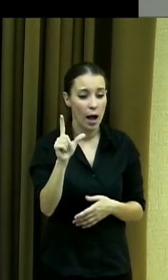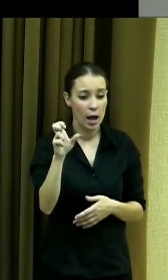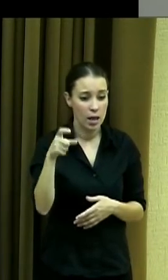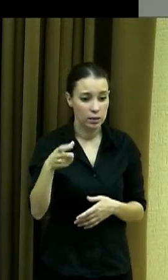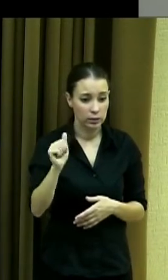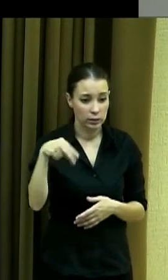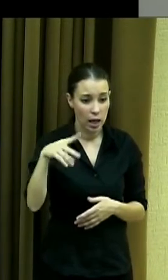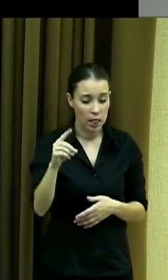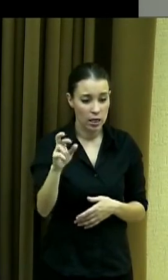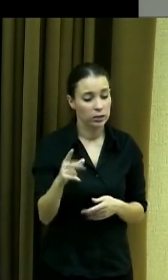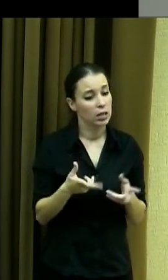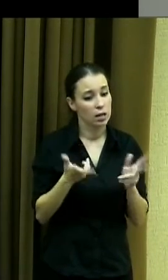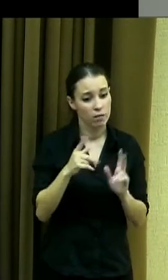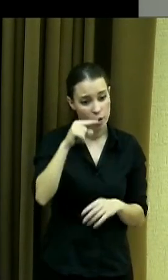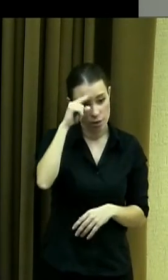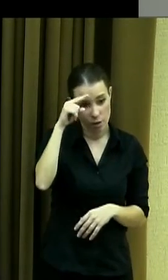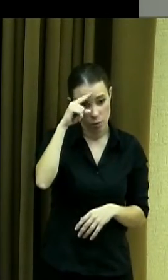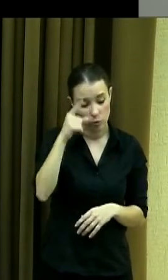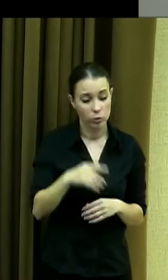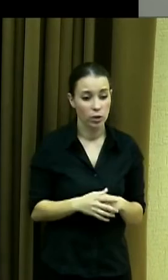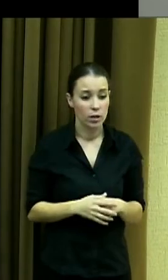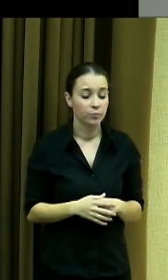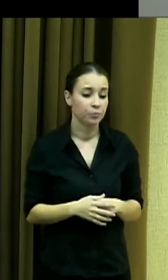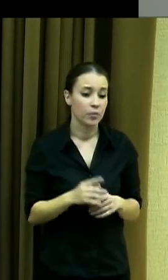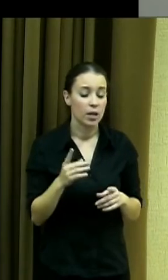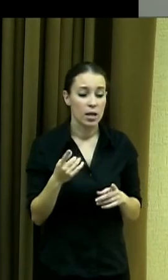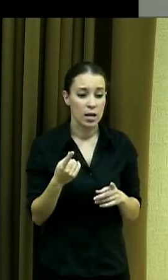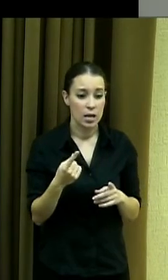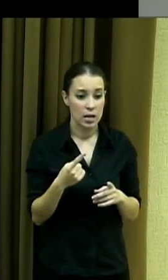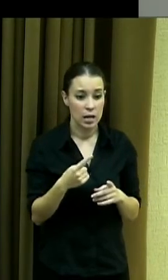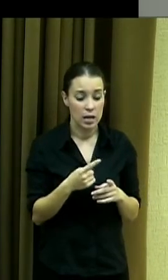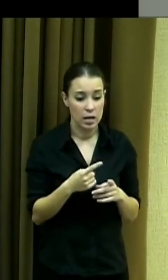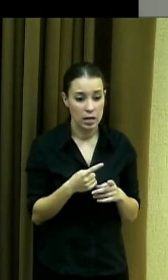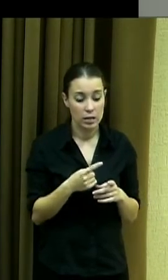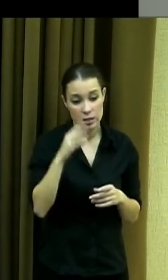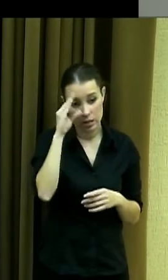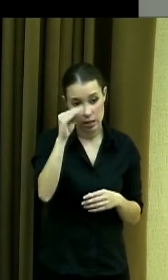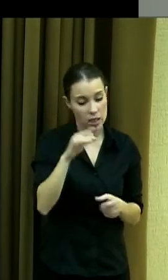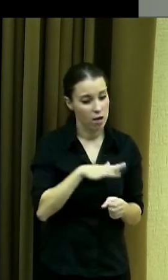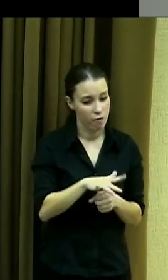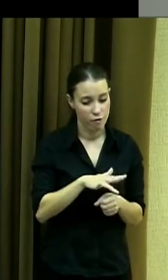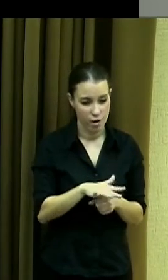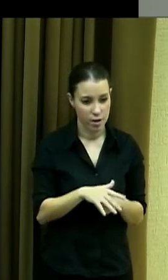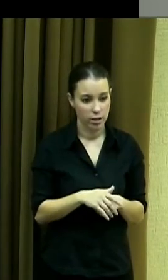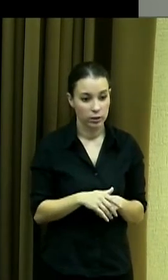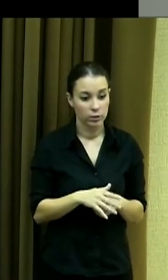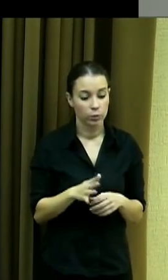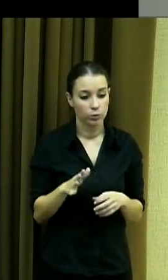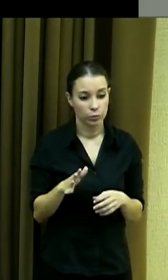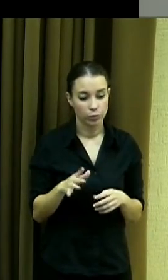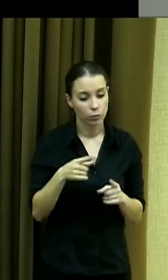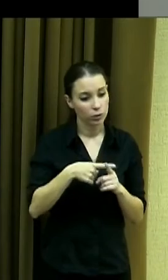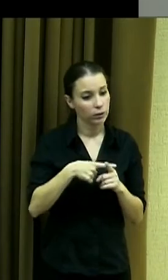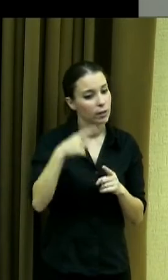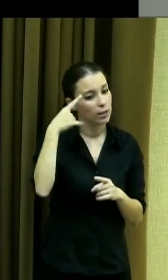de cultura, que miden inteligencia fluida fundamentalmente, factor G, niveles más abstractos de